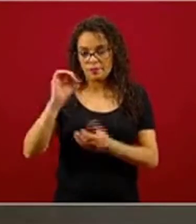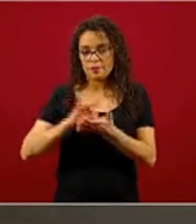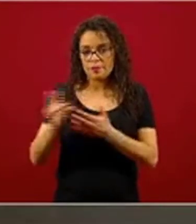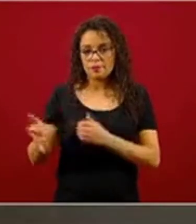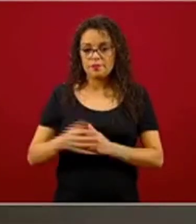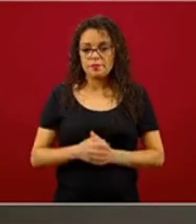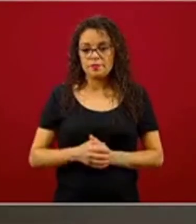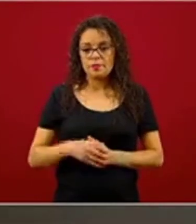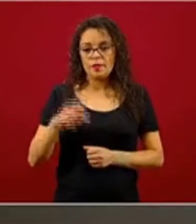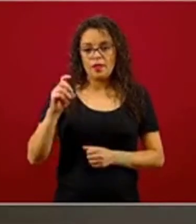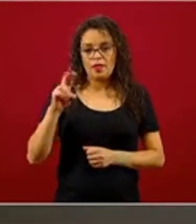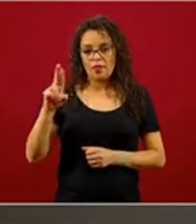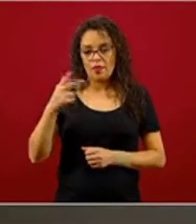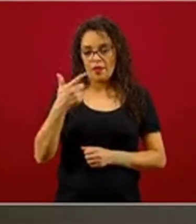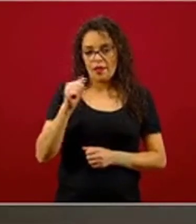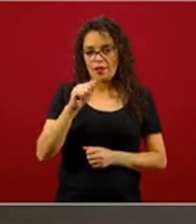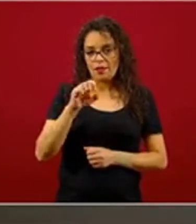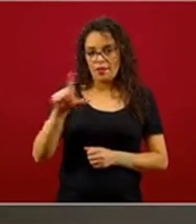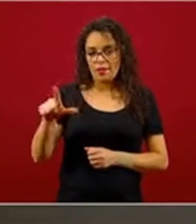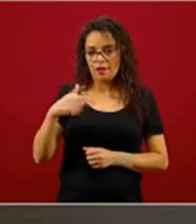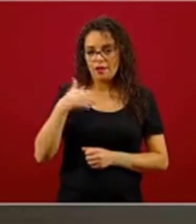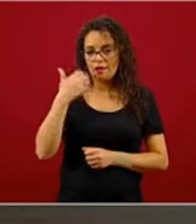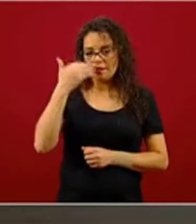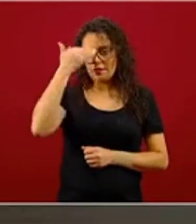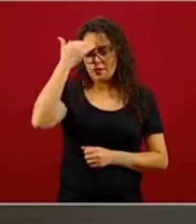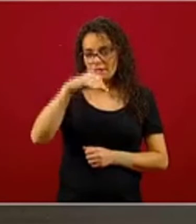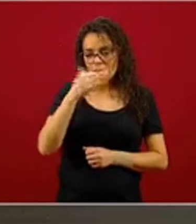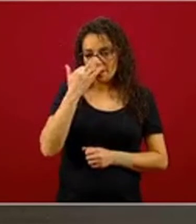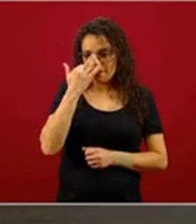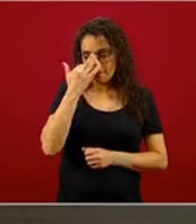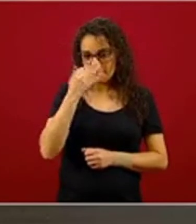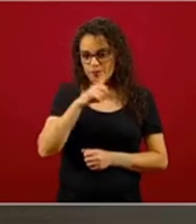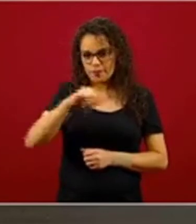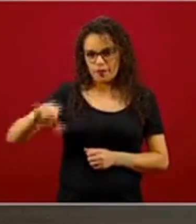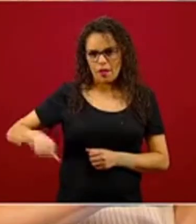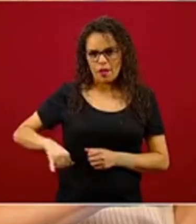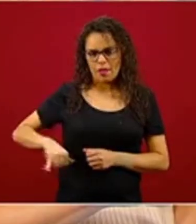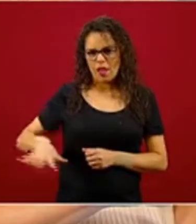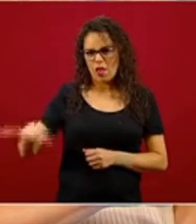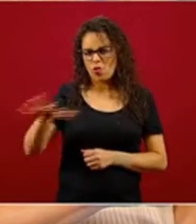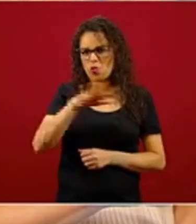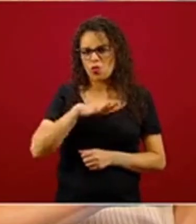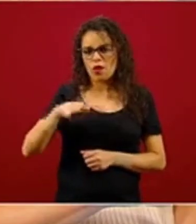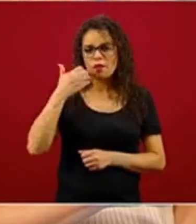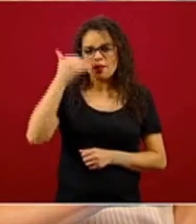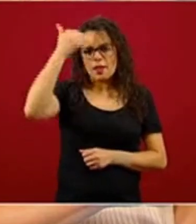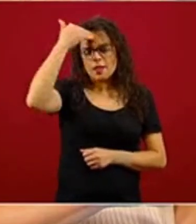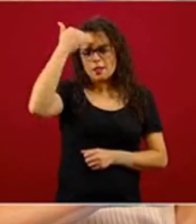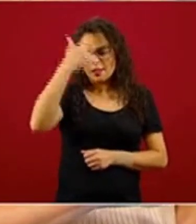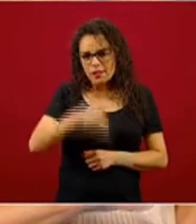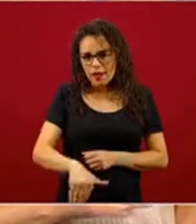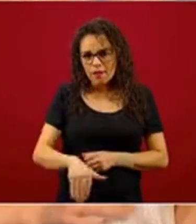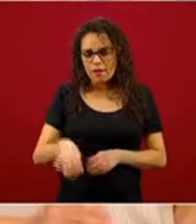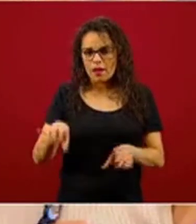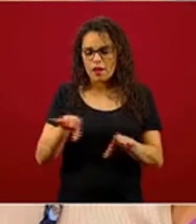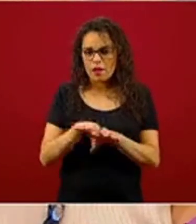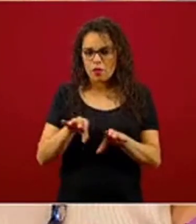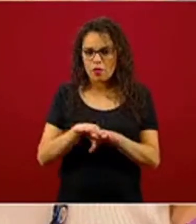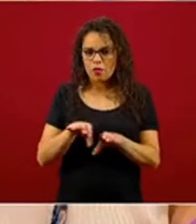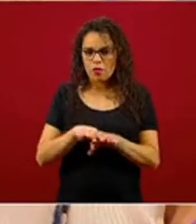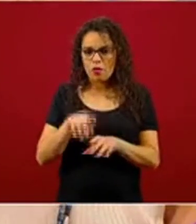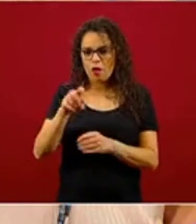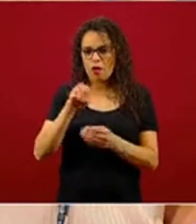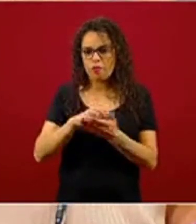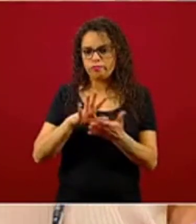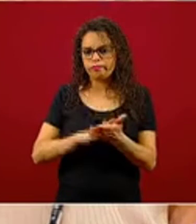Doctor Gatter, ante el interés público que se sigue generando por conocer cómo se están haciendo las estimaciones para